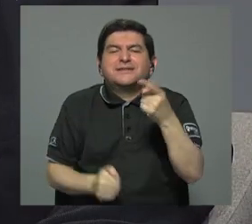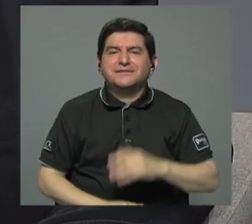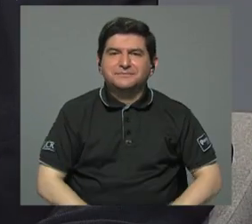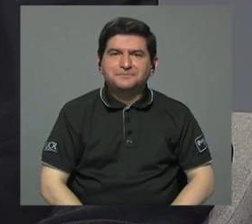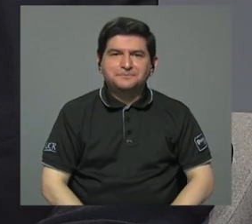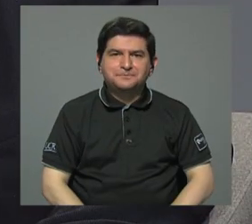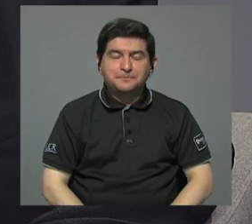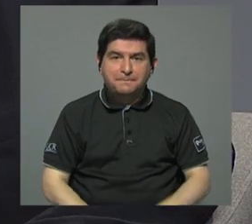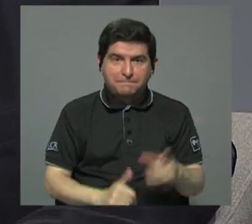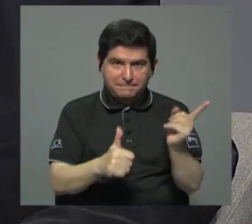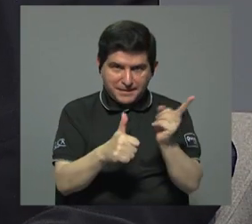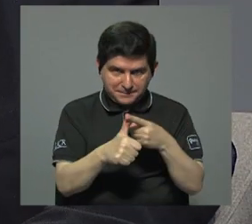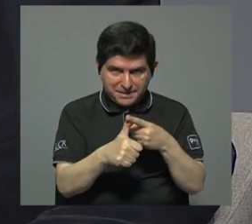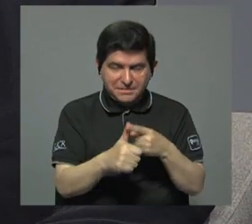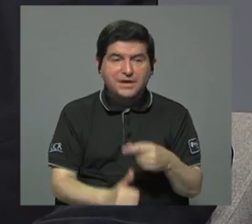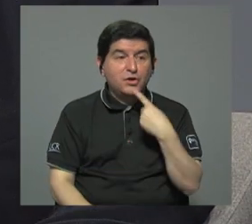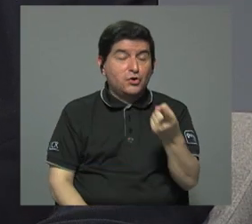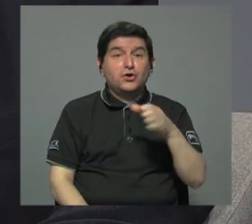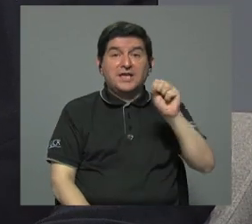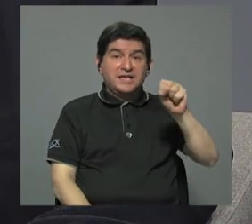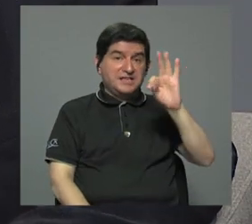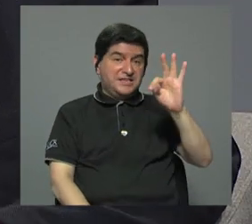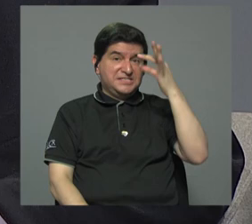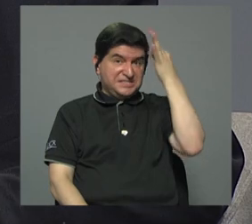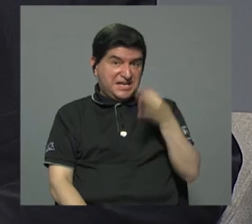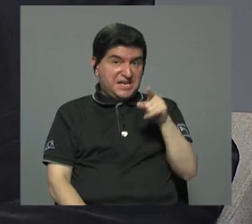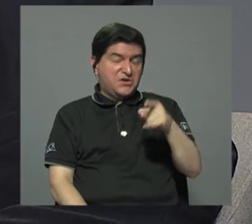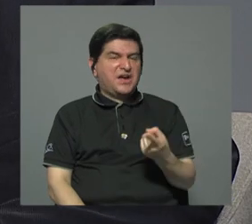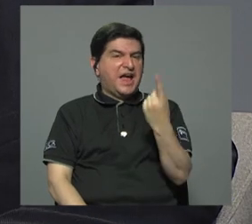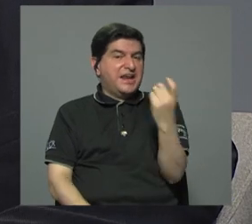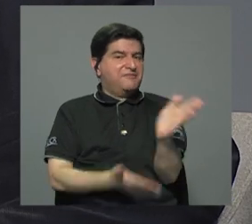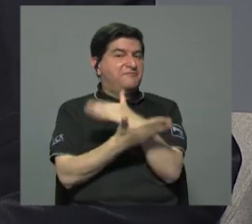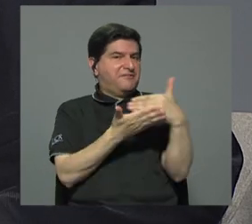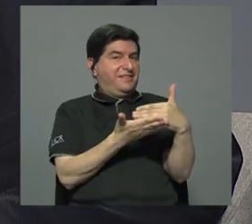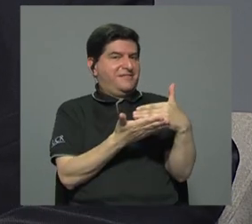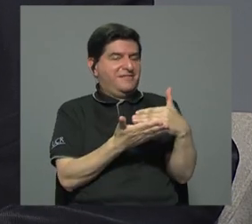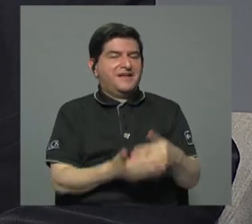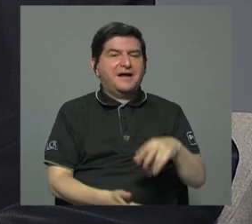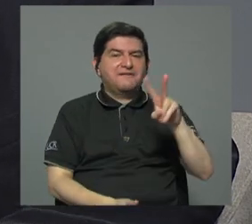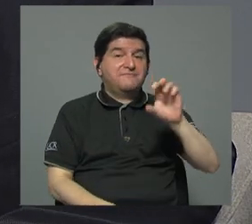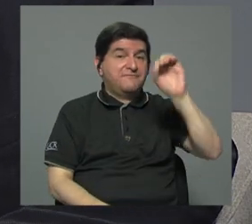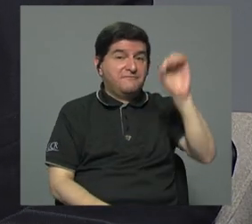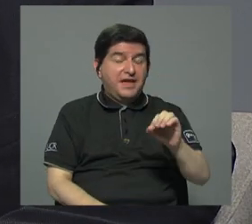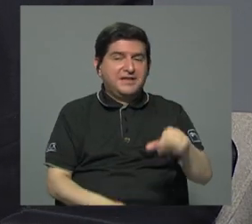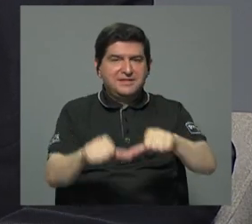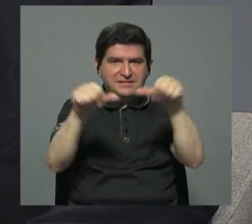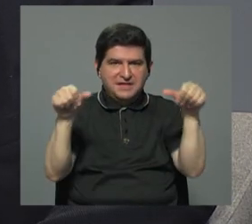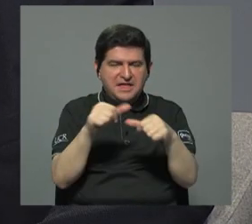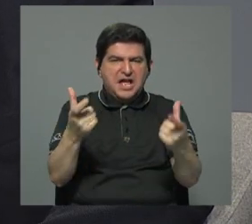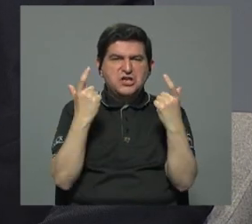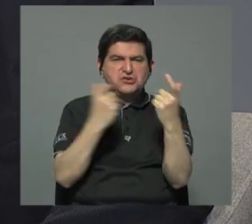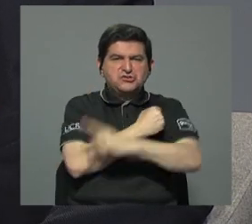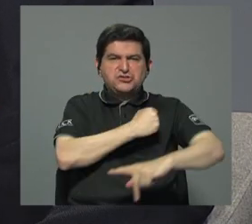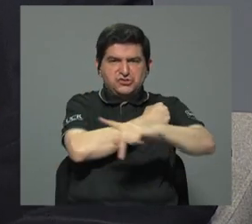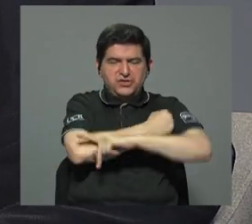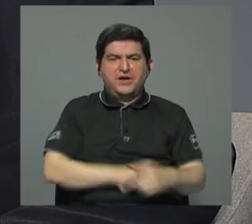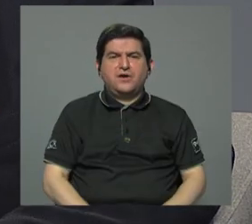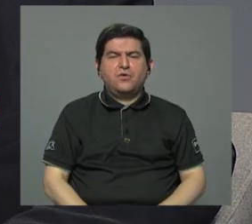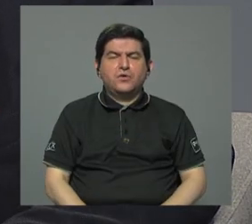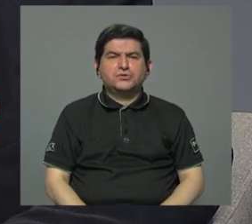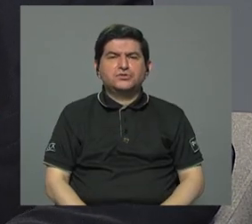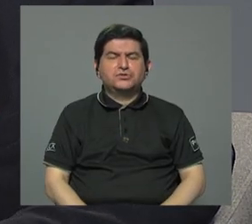es, aunque lo que dice don Sebastián, me parece que él omite otra parte, que es que el 20% de los sectores más ricos en este país se dejan